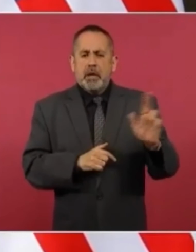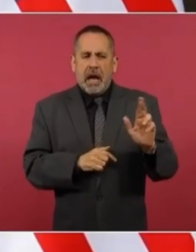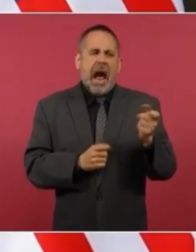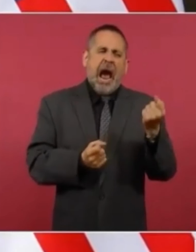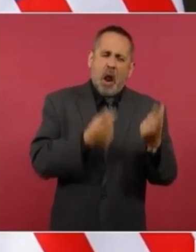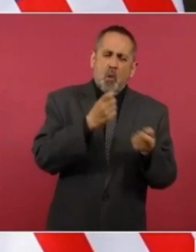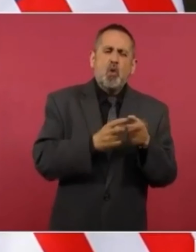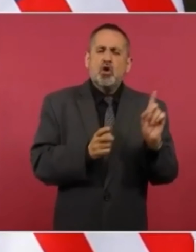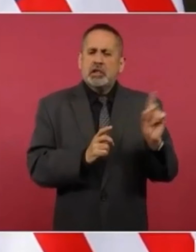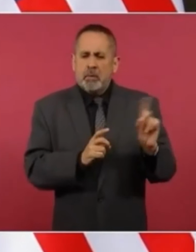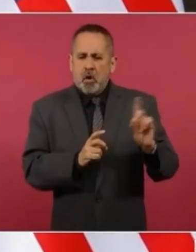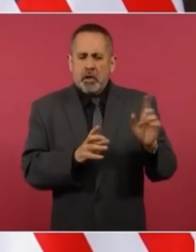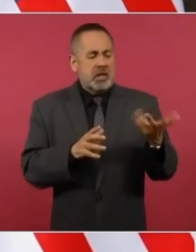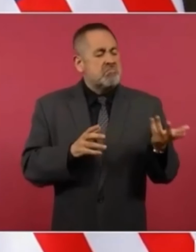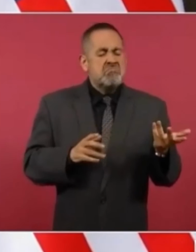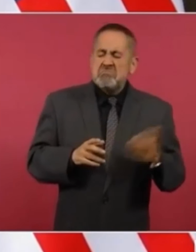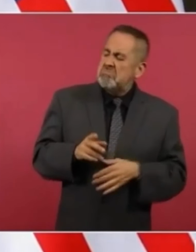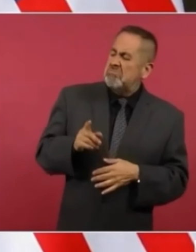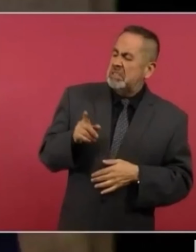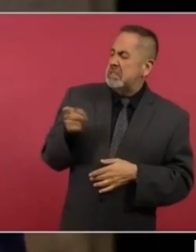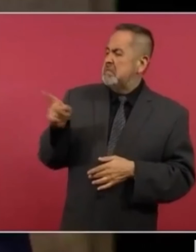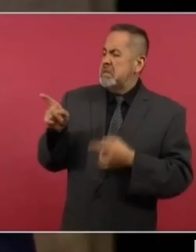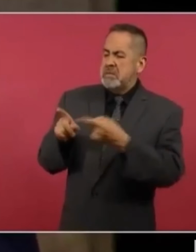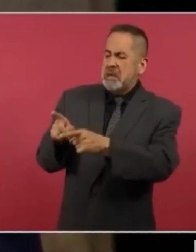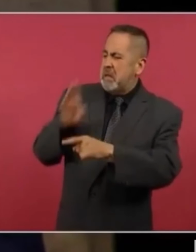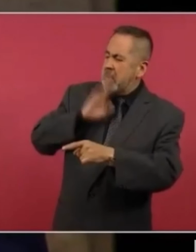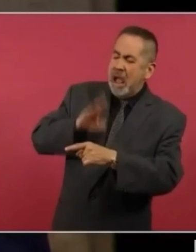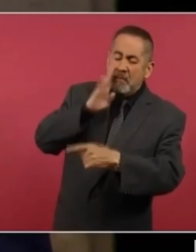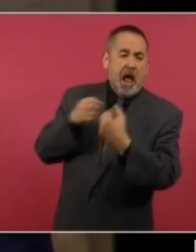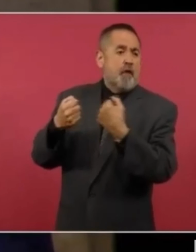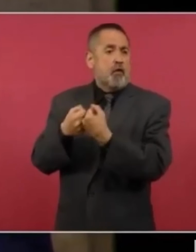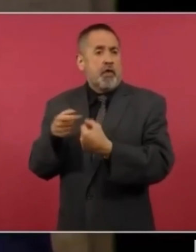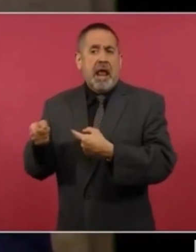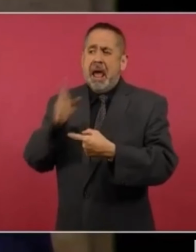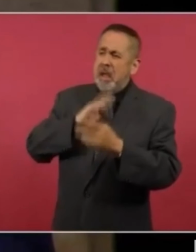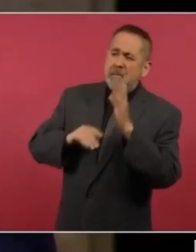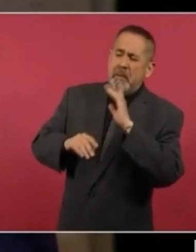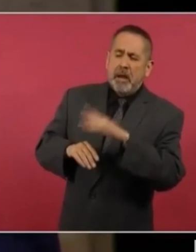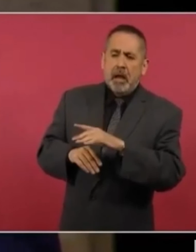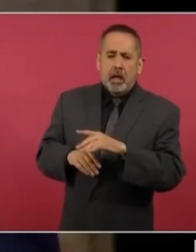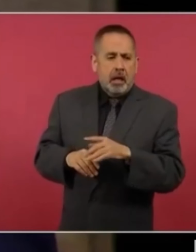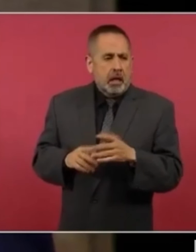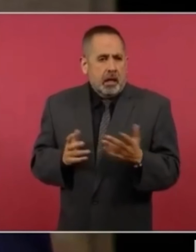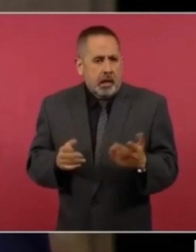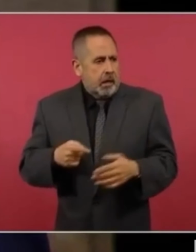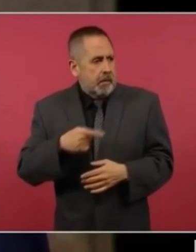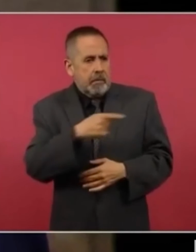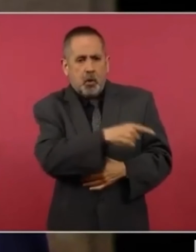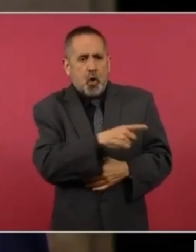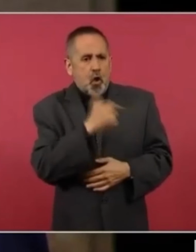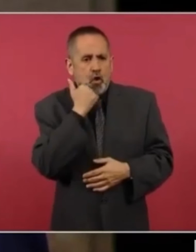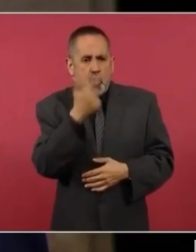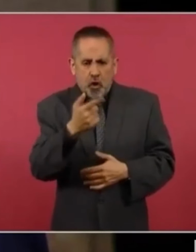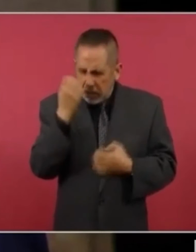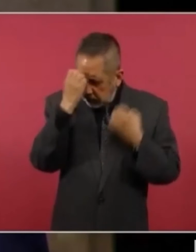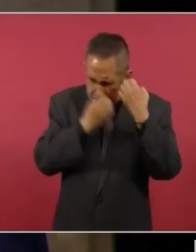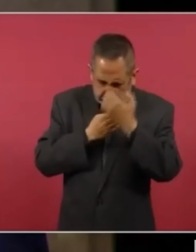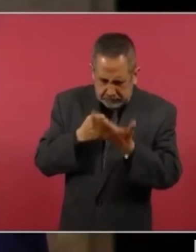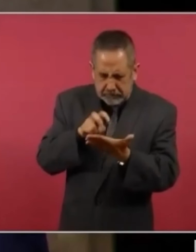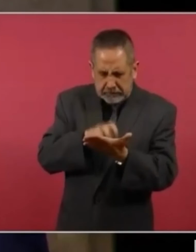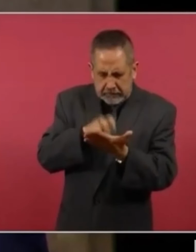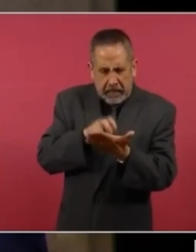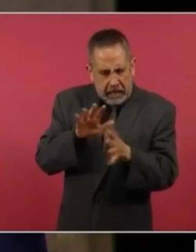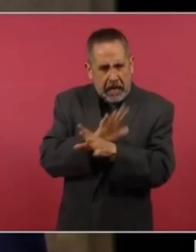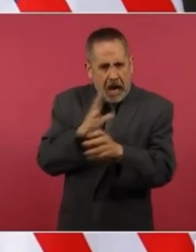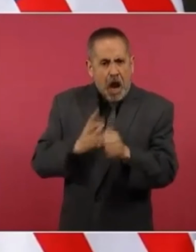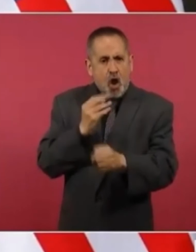demócratas critican mucho lo que sucede en la frontera. Sin embargo, se niegan a analizar el documento detallado